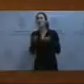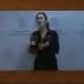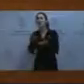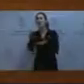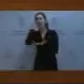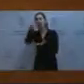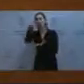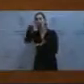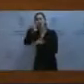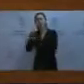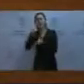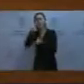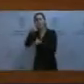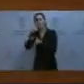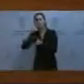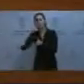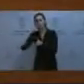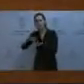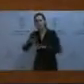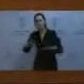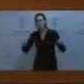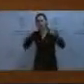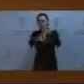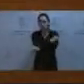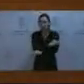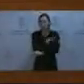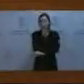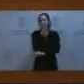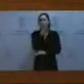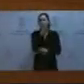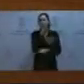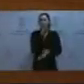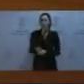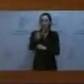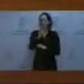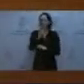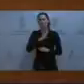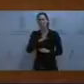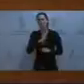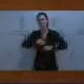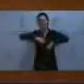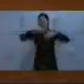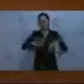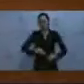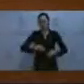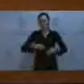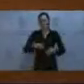cuestiones? Hablen con claridad y no engañen a los mineros o